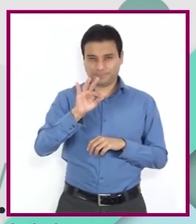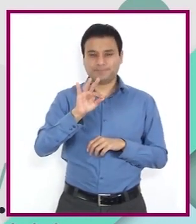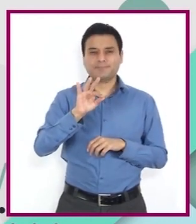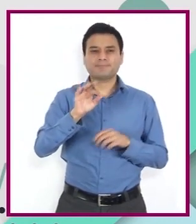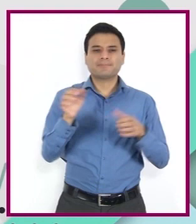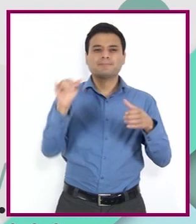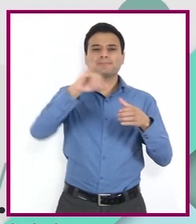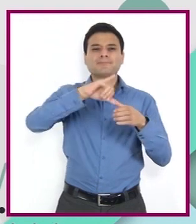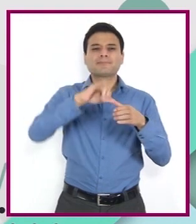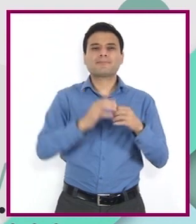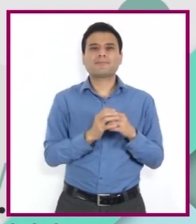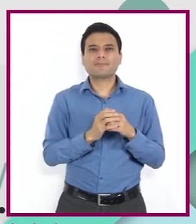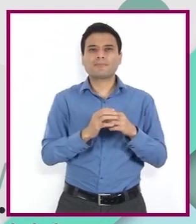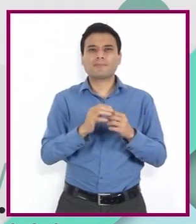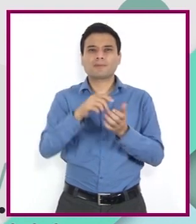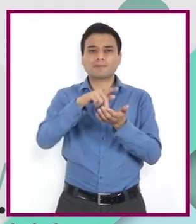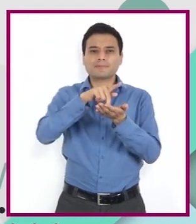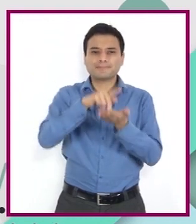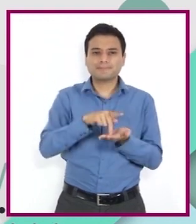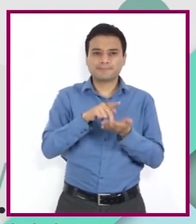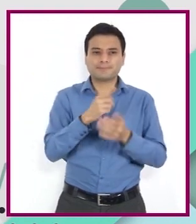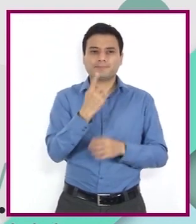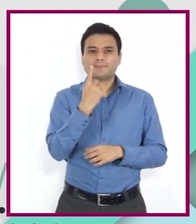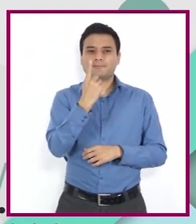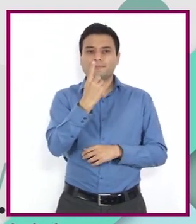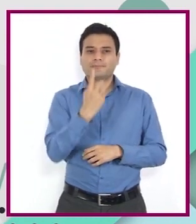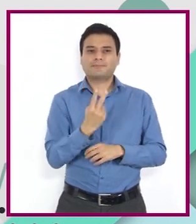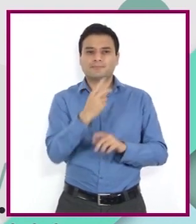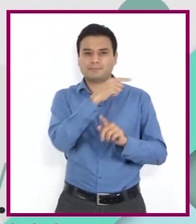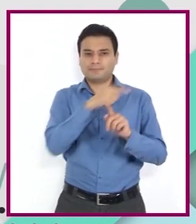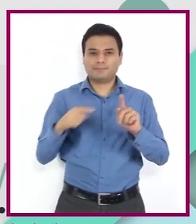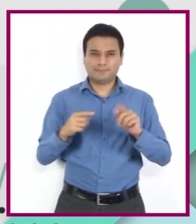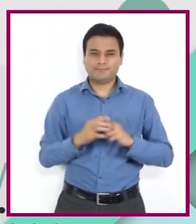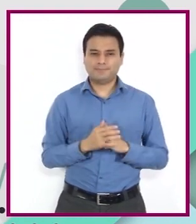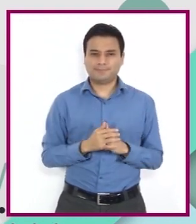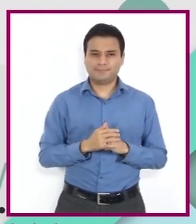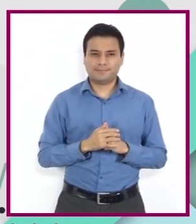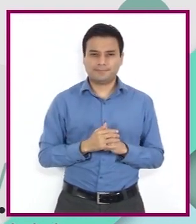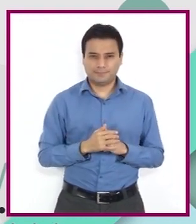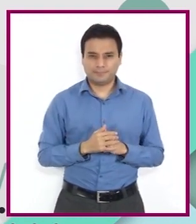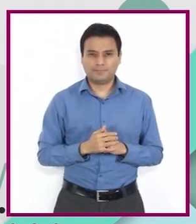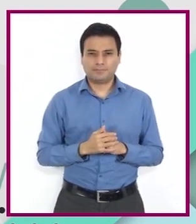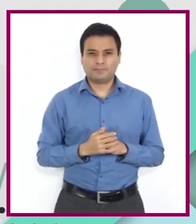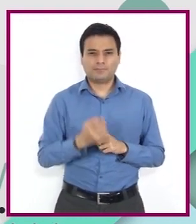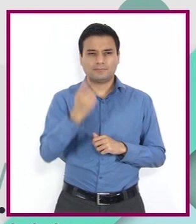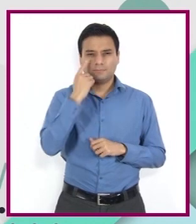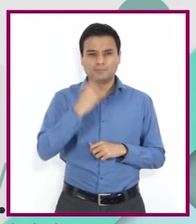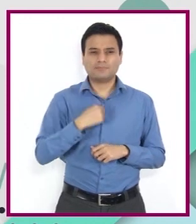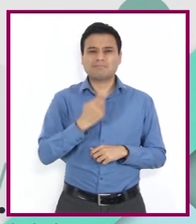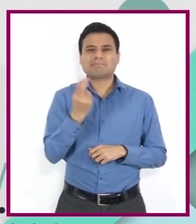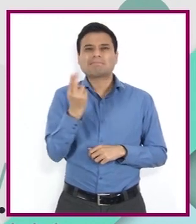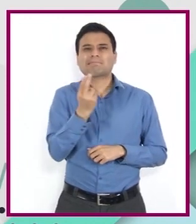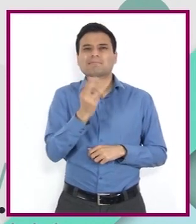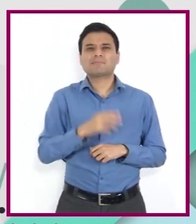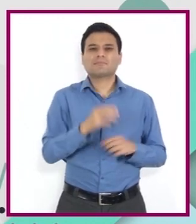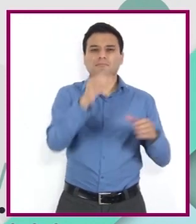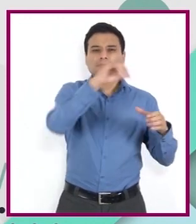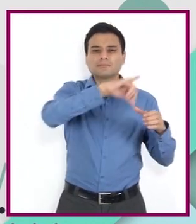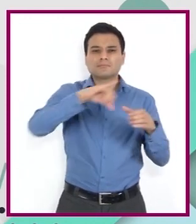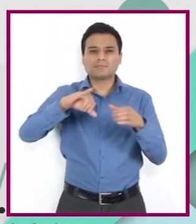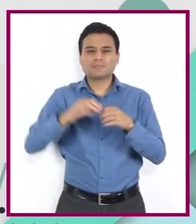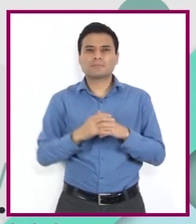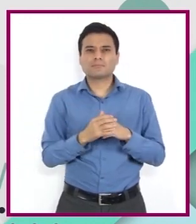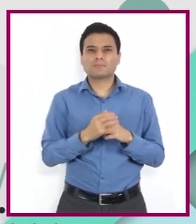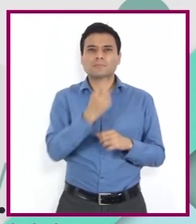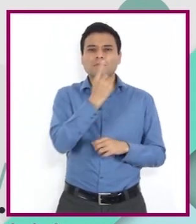¿Cuántos envases de 1.5 litros, un cuarto de litro y 3 litros de capacidad se necesitarían para envasar